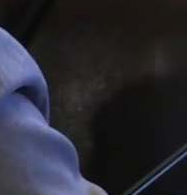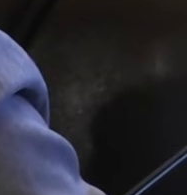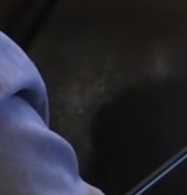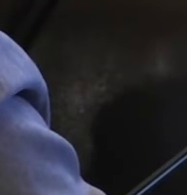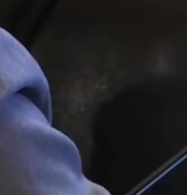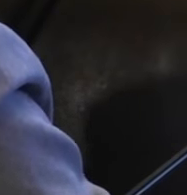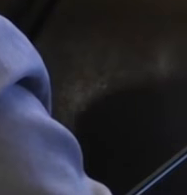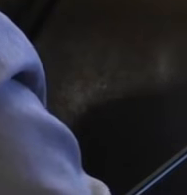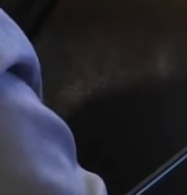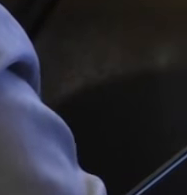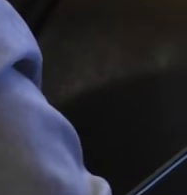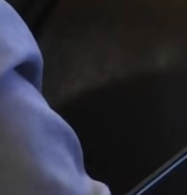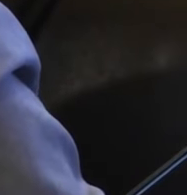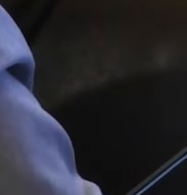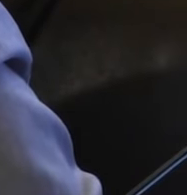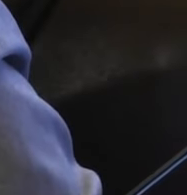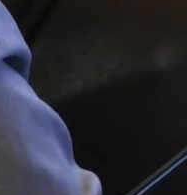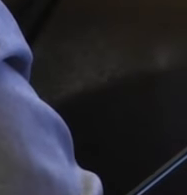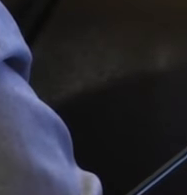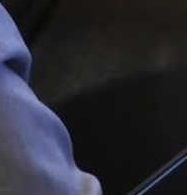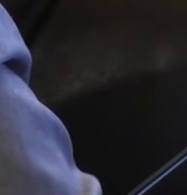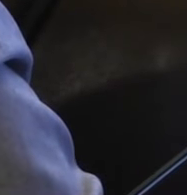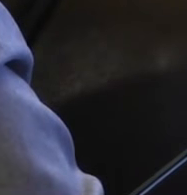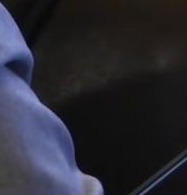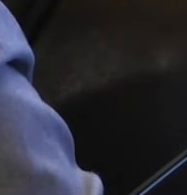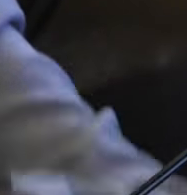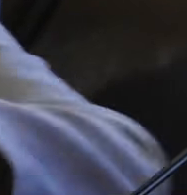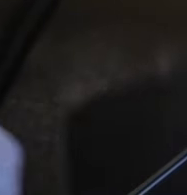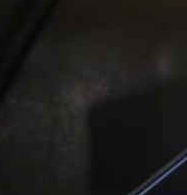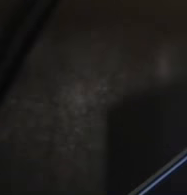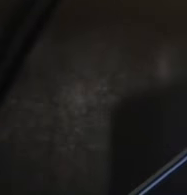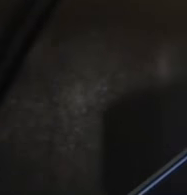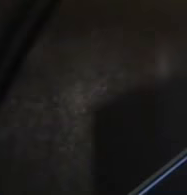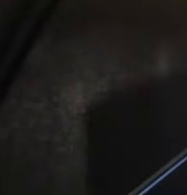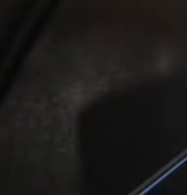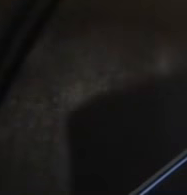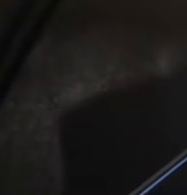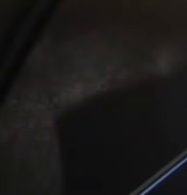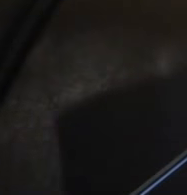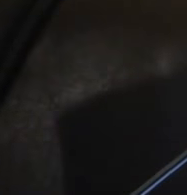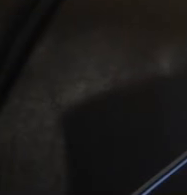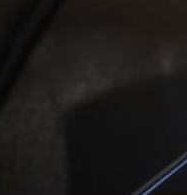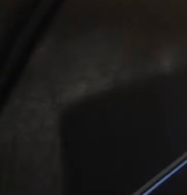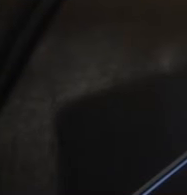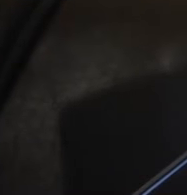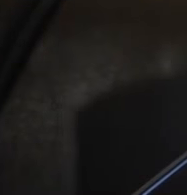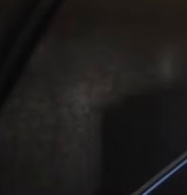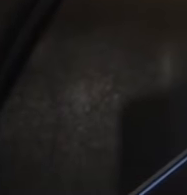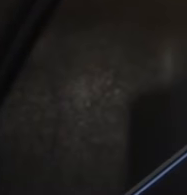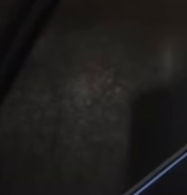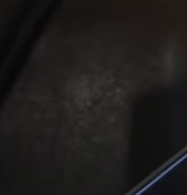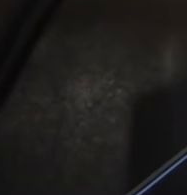luego tendrán un poco más de tiempo para hacer su declaración final de cierre. Los